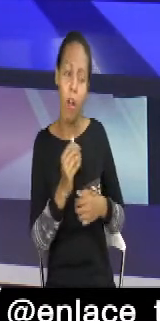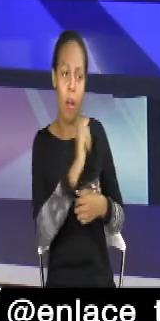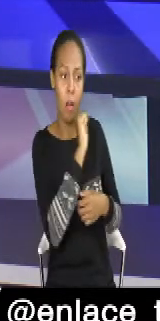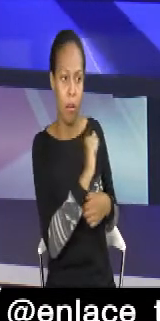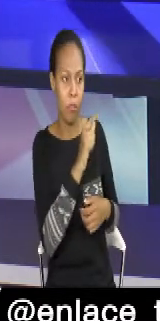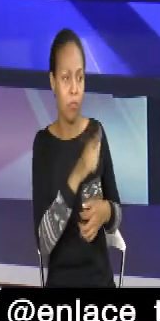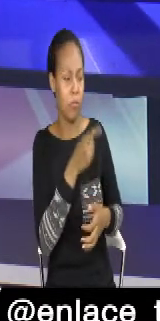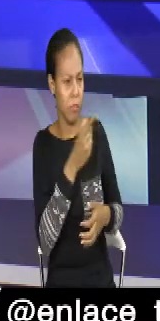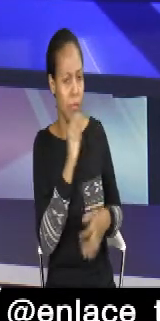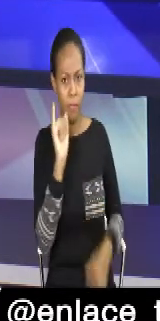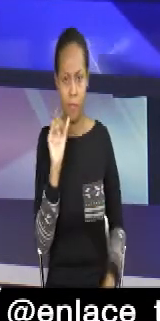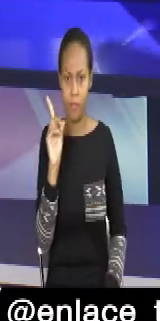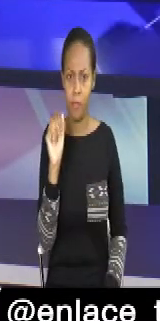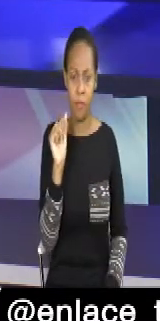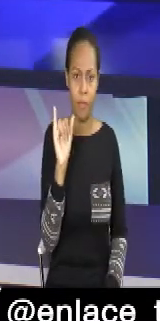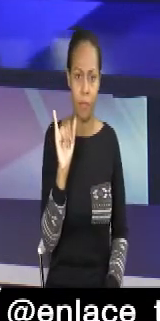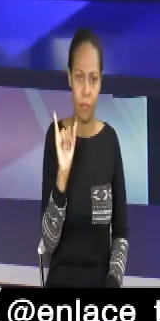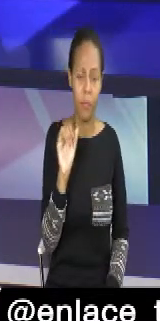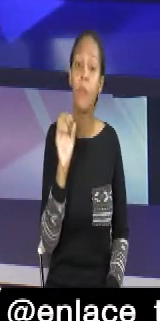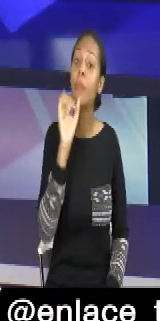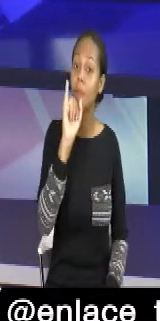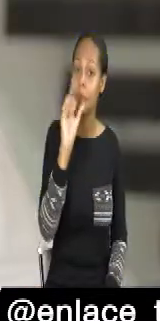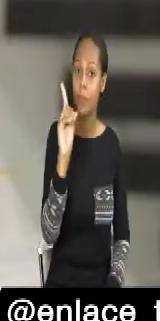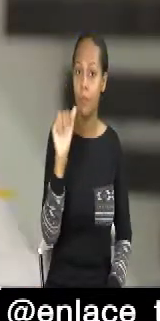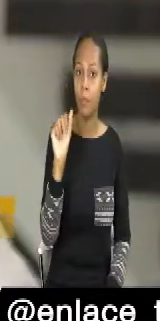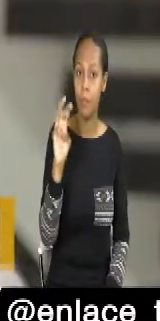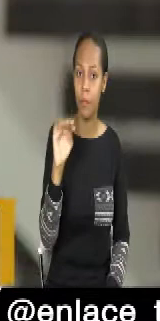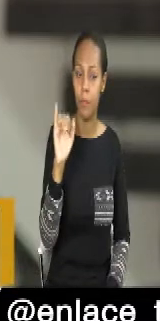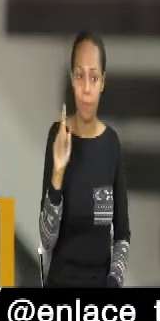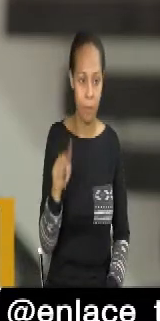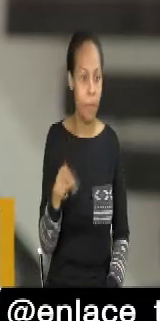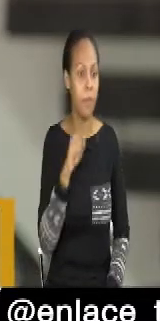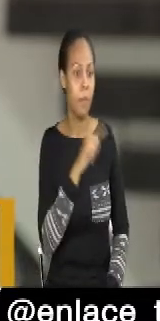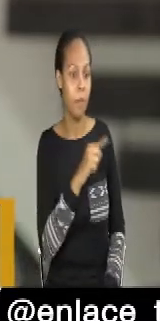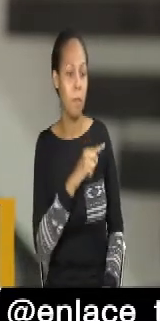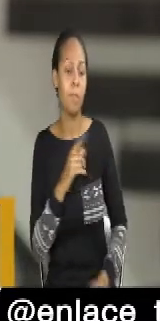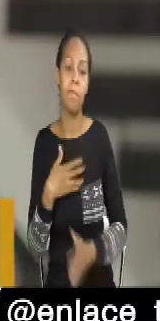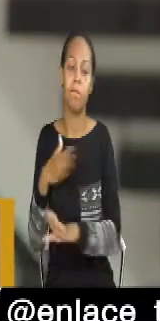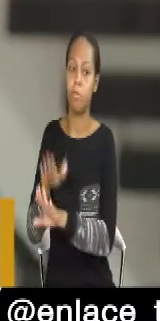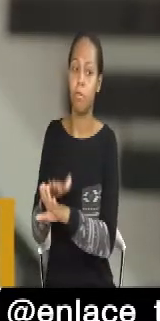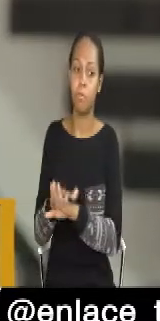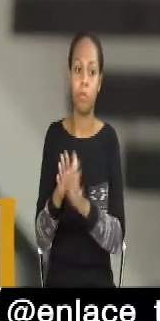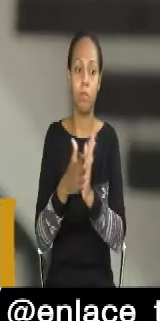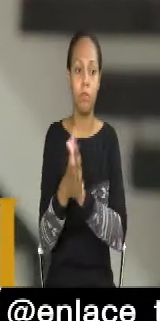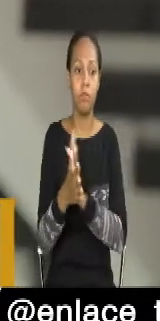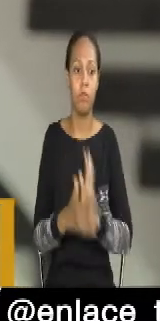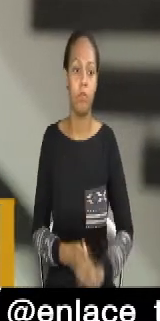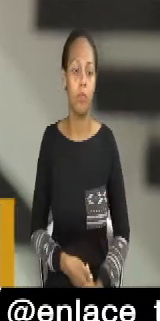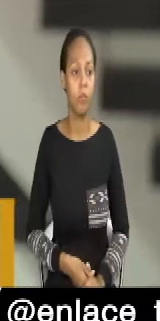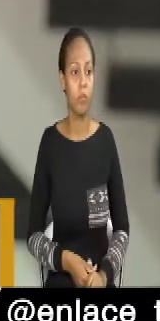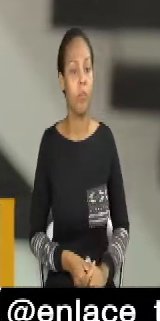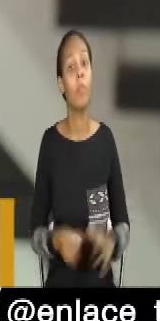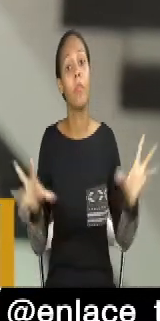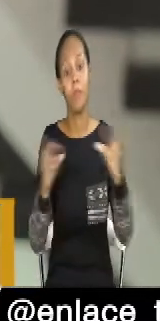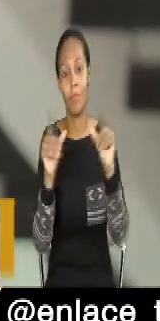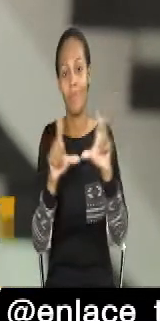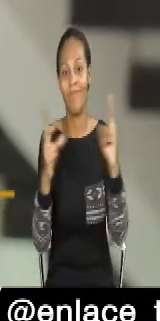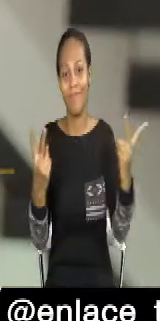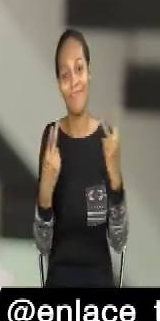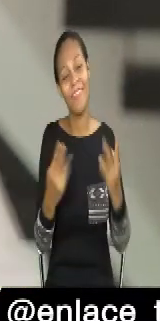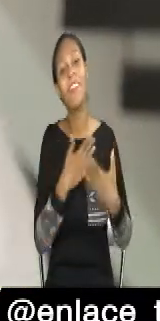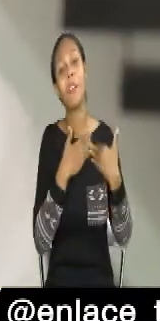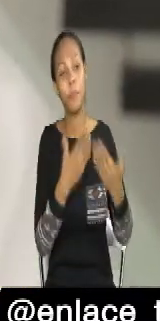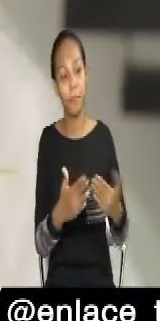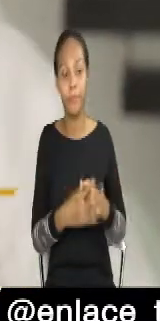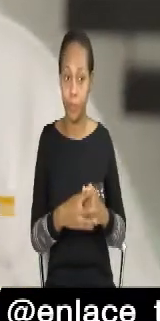Sacero. Pedro, buenas tardes y adelante. Saludos, compañeros en estudios, amables de la audiencia de Enlace Noticias. En relación con este envenenamiento de